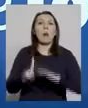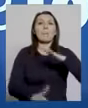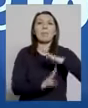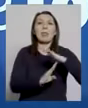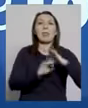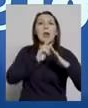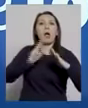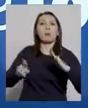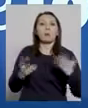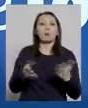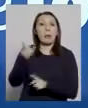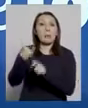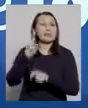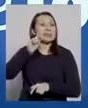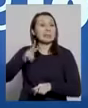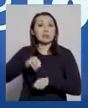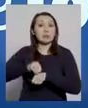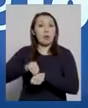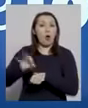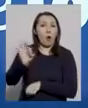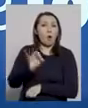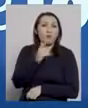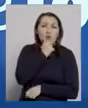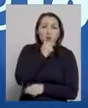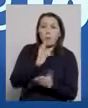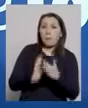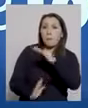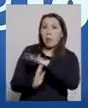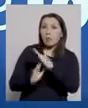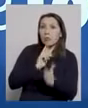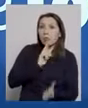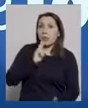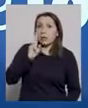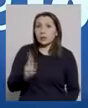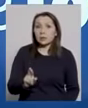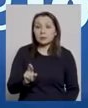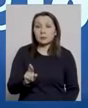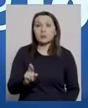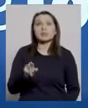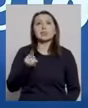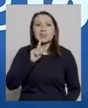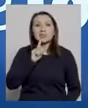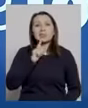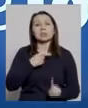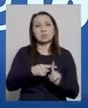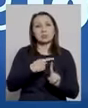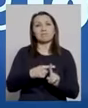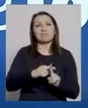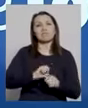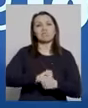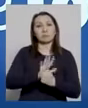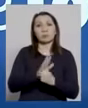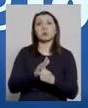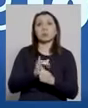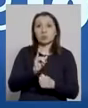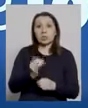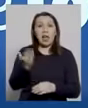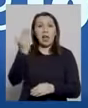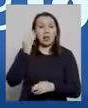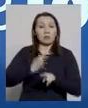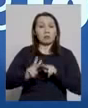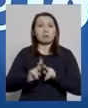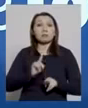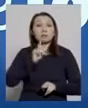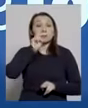Este grupo de personas no notificadas o sospechosas o pendientes tienen PCR positiva, es decir, se hicieron de todas maneras un examen